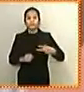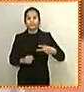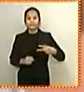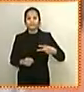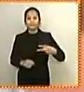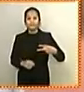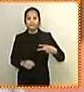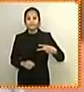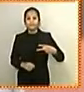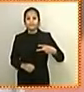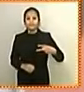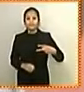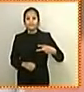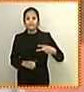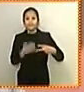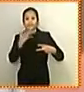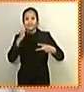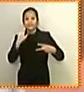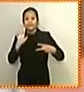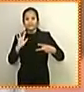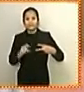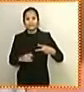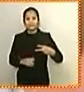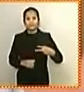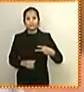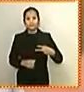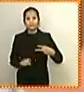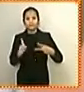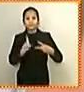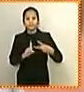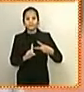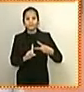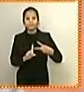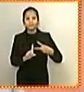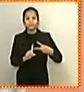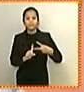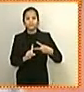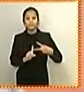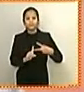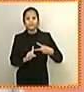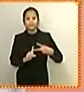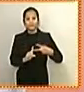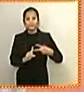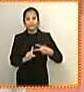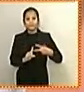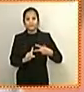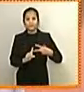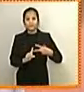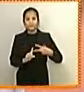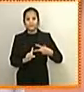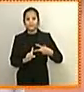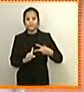dígito. Suerte. 1, segundo dígito.